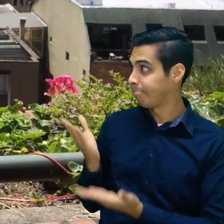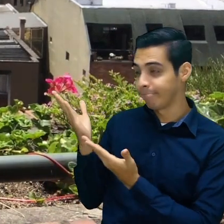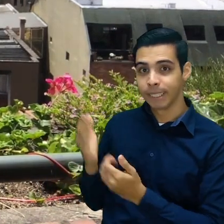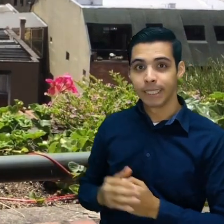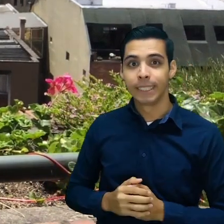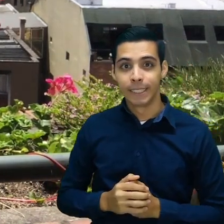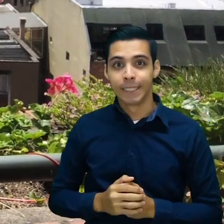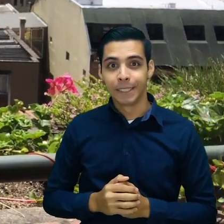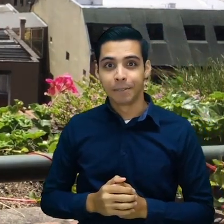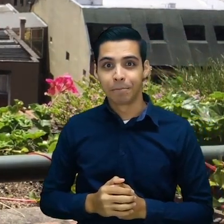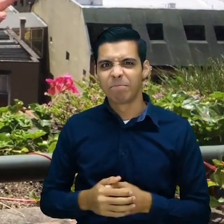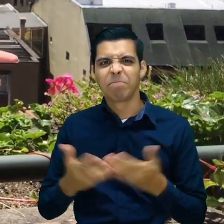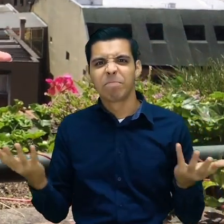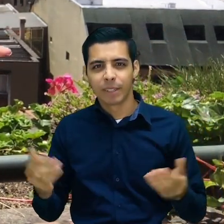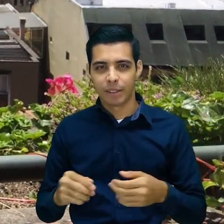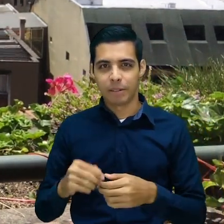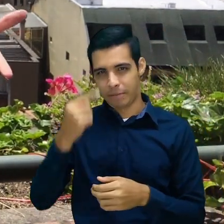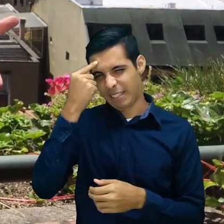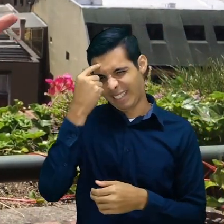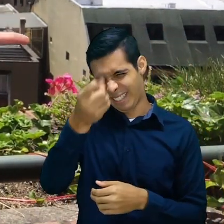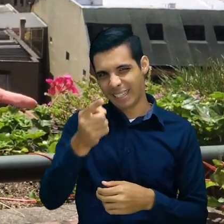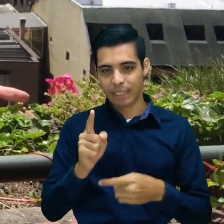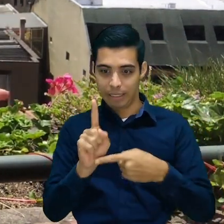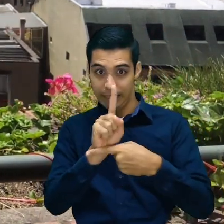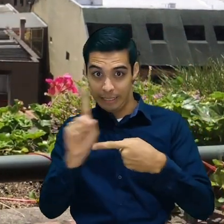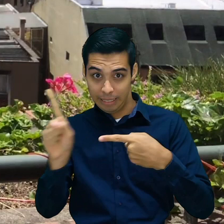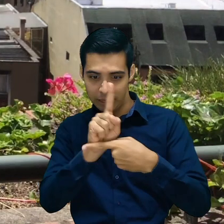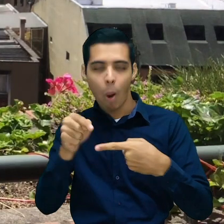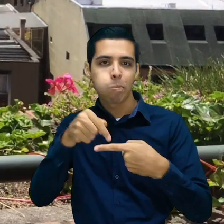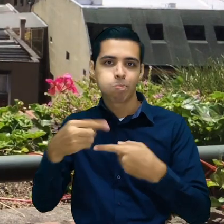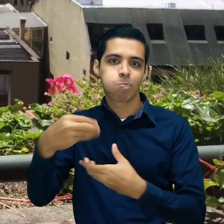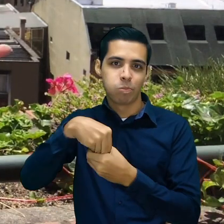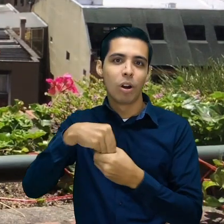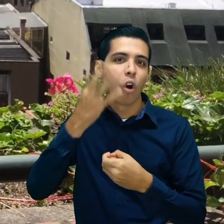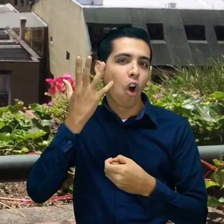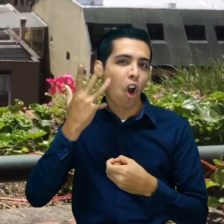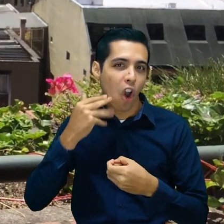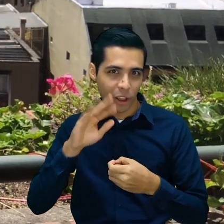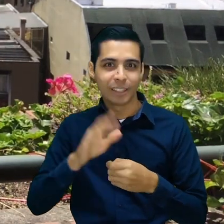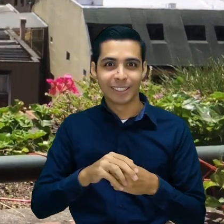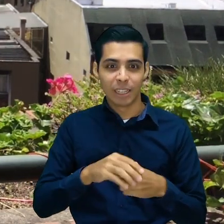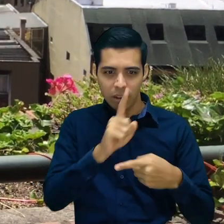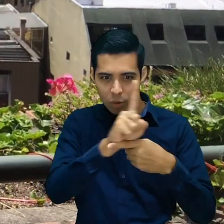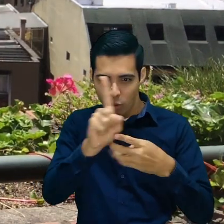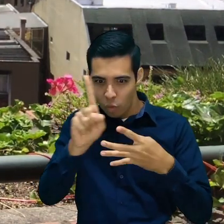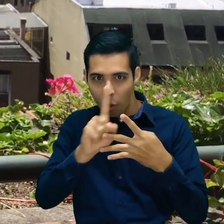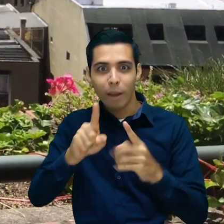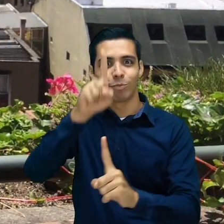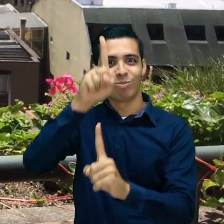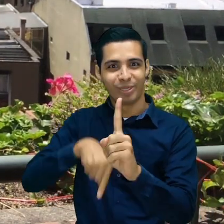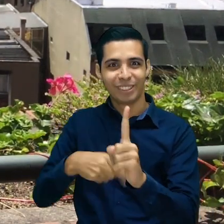Aquí hay algo clave y es que de día se componen las semanas. De semanas, nuestros meses. De meses, nuestros trimestres. De trimestres, nuestros